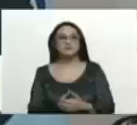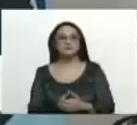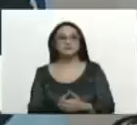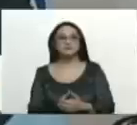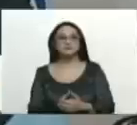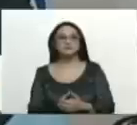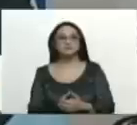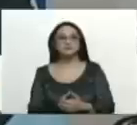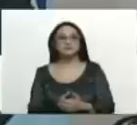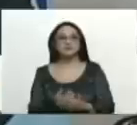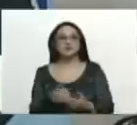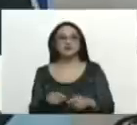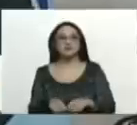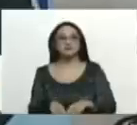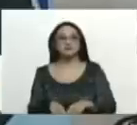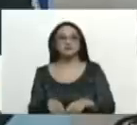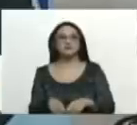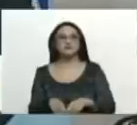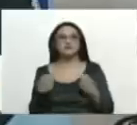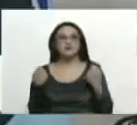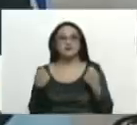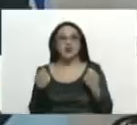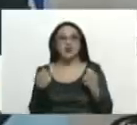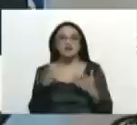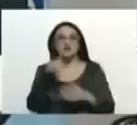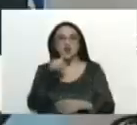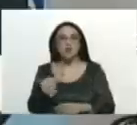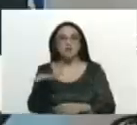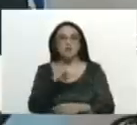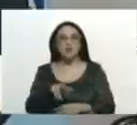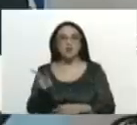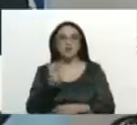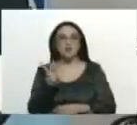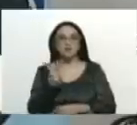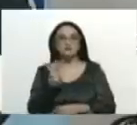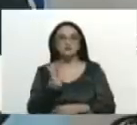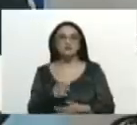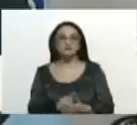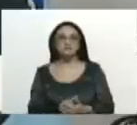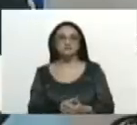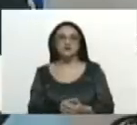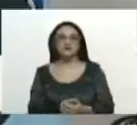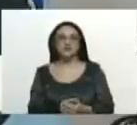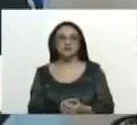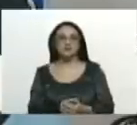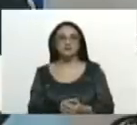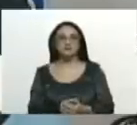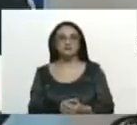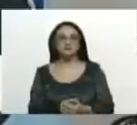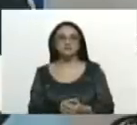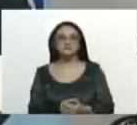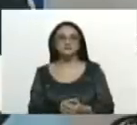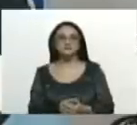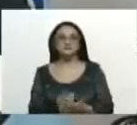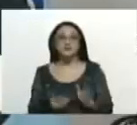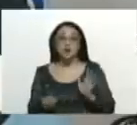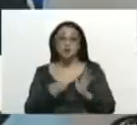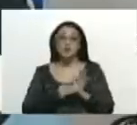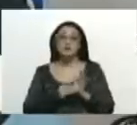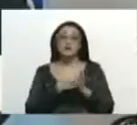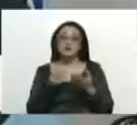hacerle un daño indescriptible al pueblo de Venezuela en tal sentido debo nuevamente